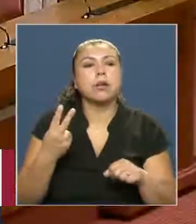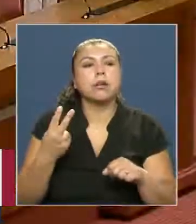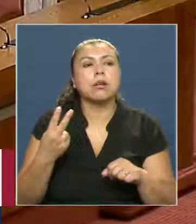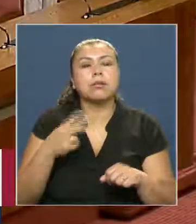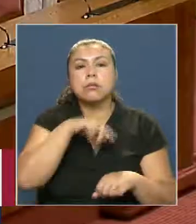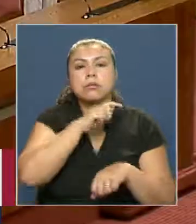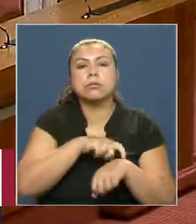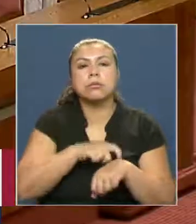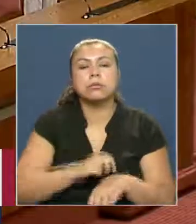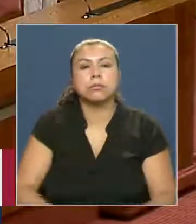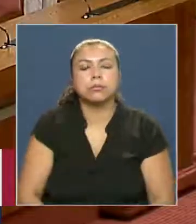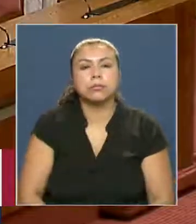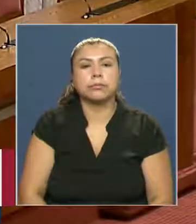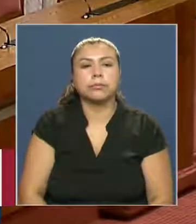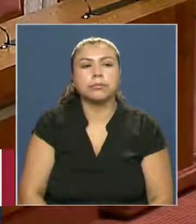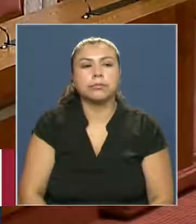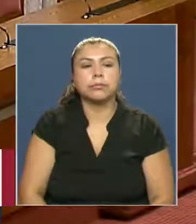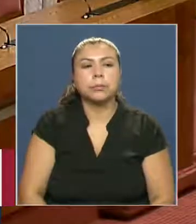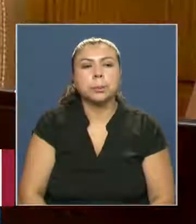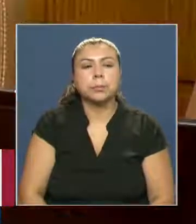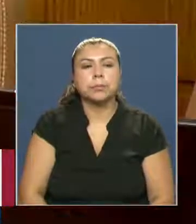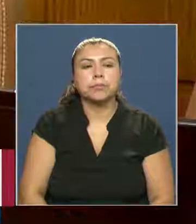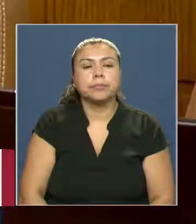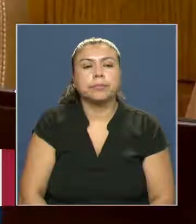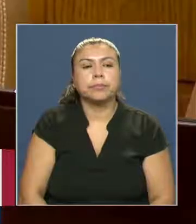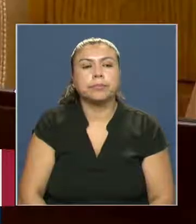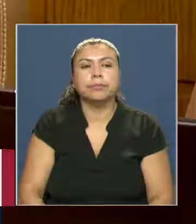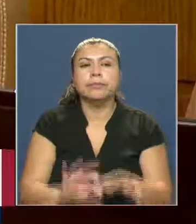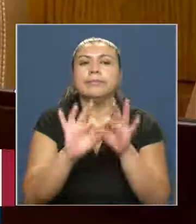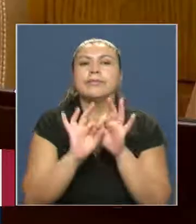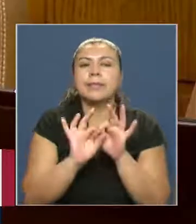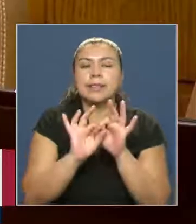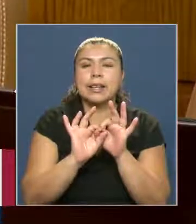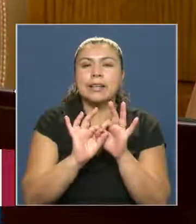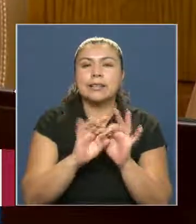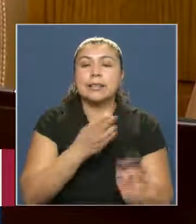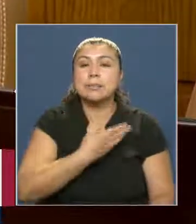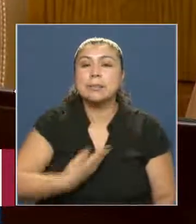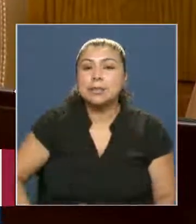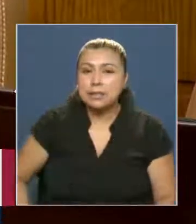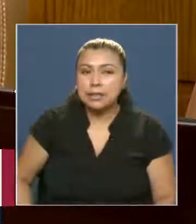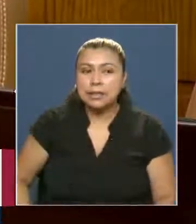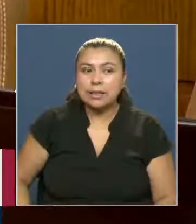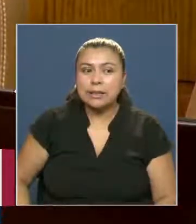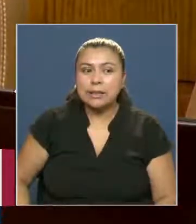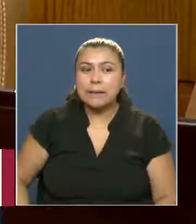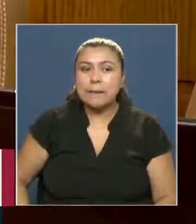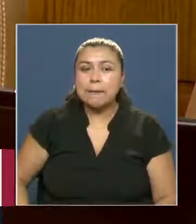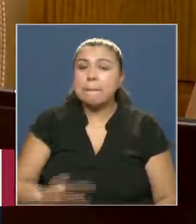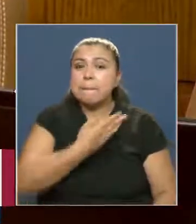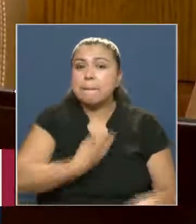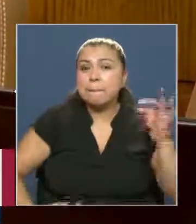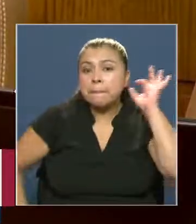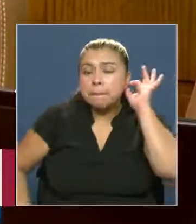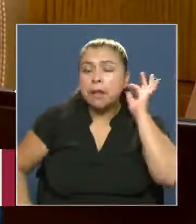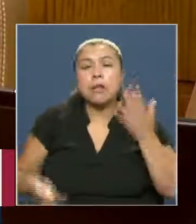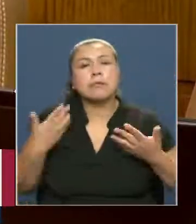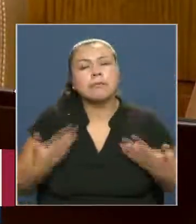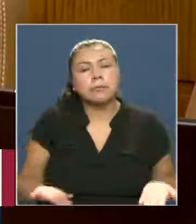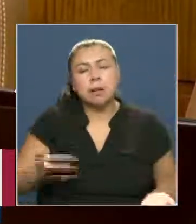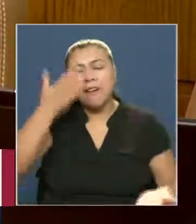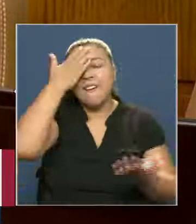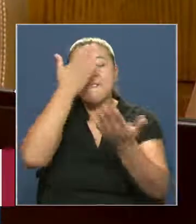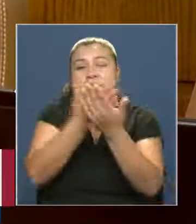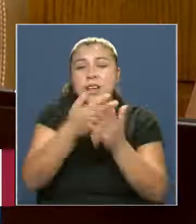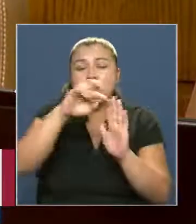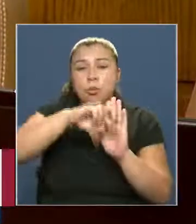Gracias, Presidenta. Presidenta, bueno, estamos frente a